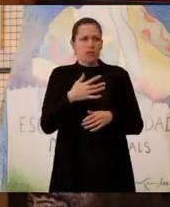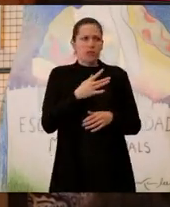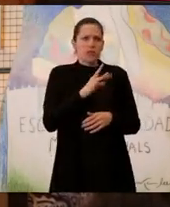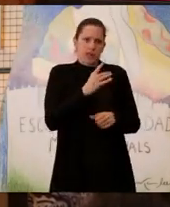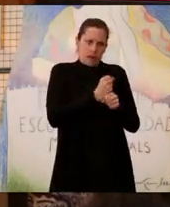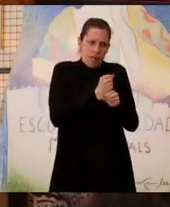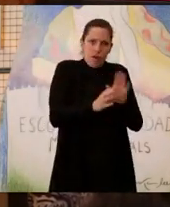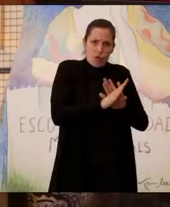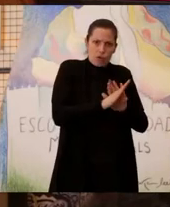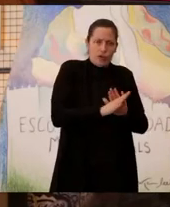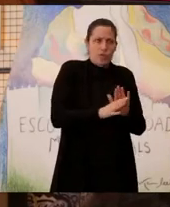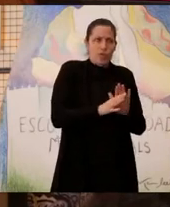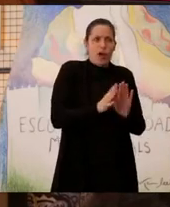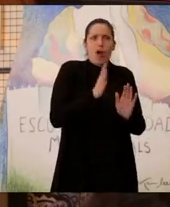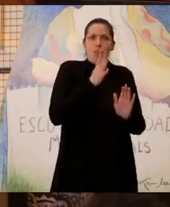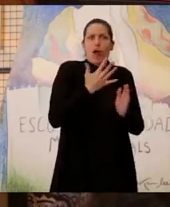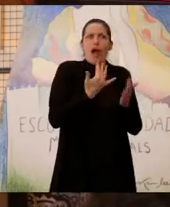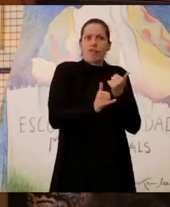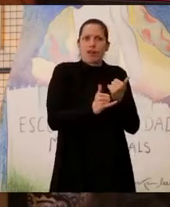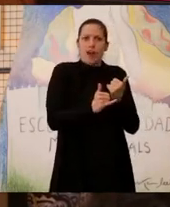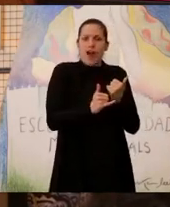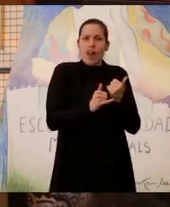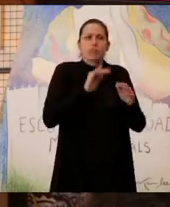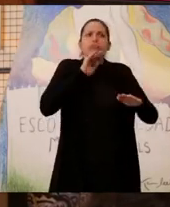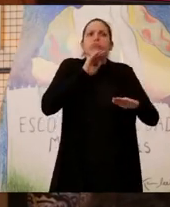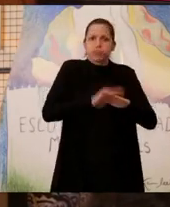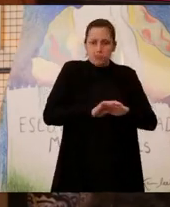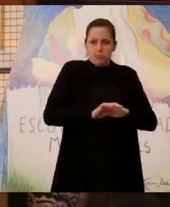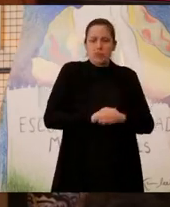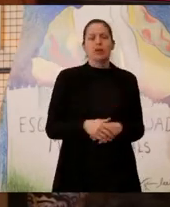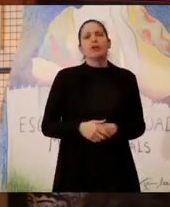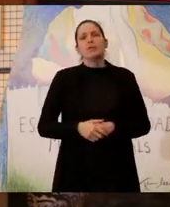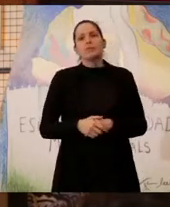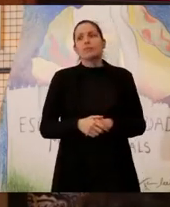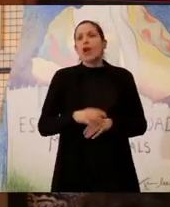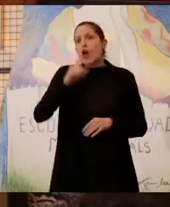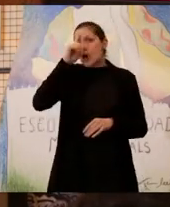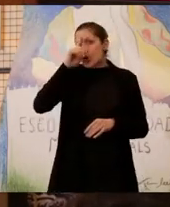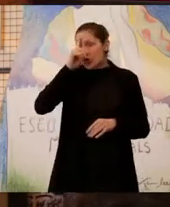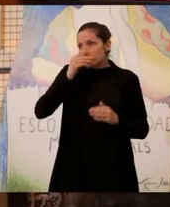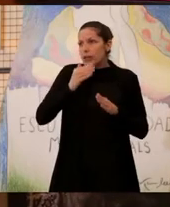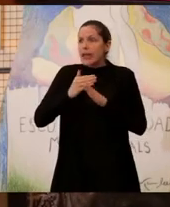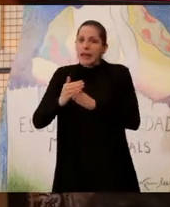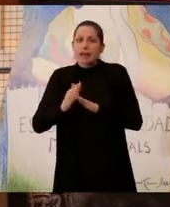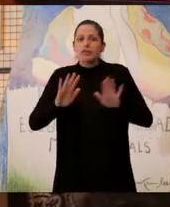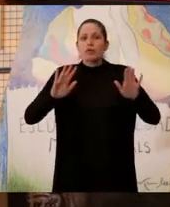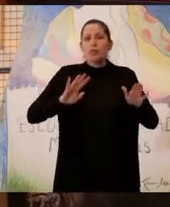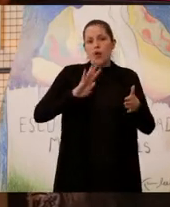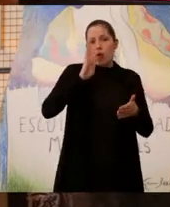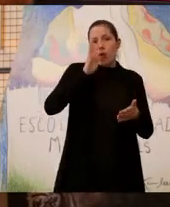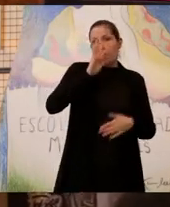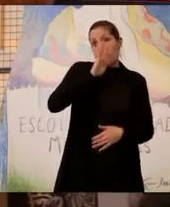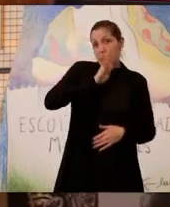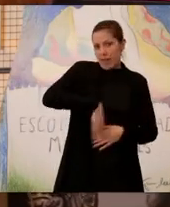él se creía que nunca el alcalde los gerentes eran no sé si en todas partes en no son nombrados por los alcaldes